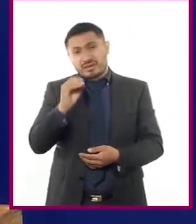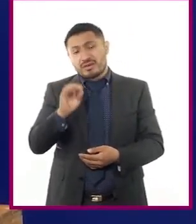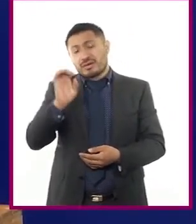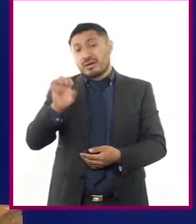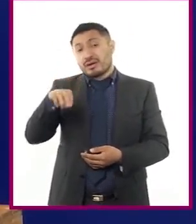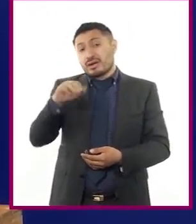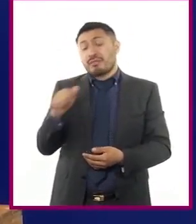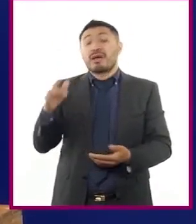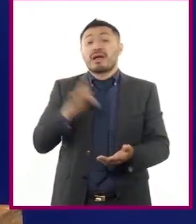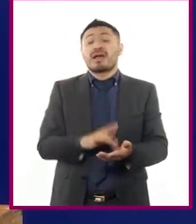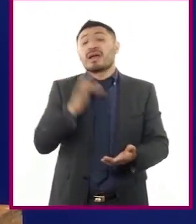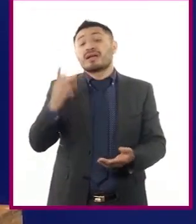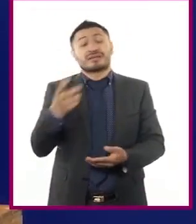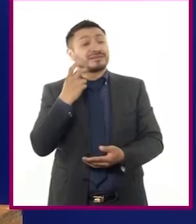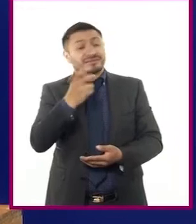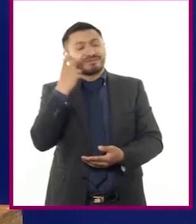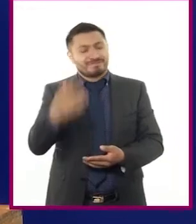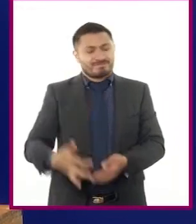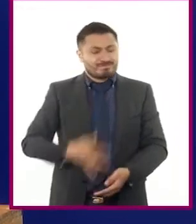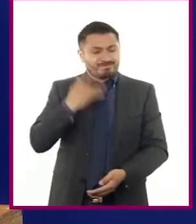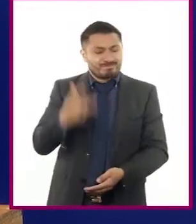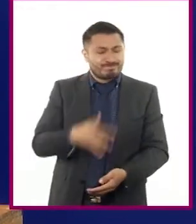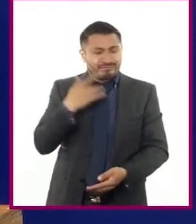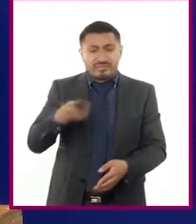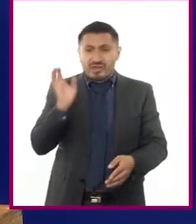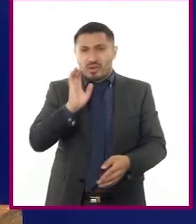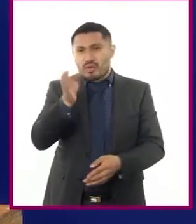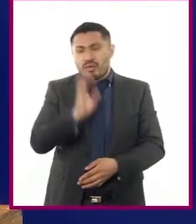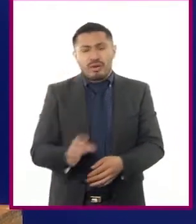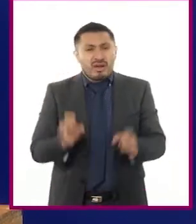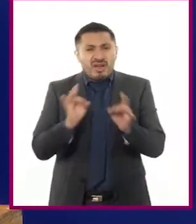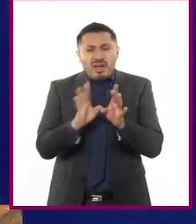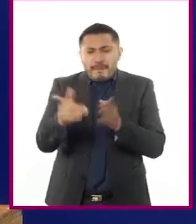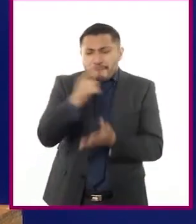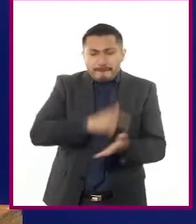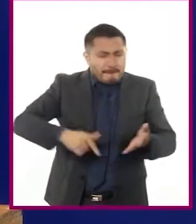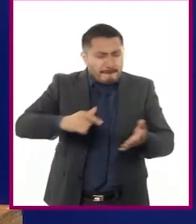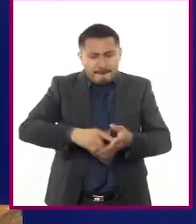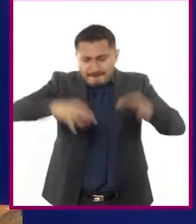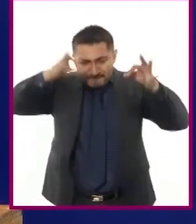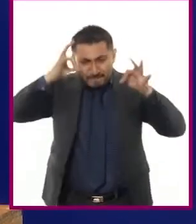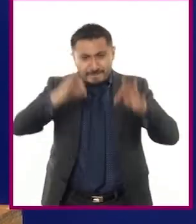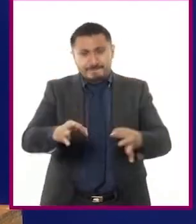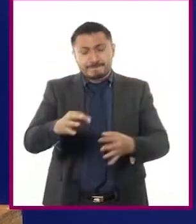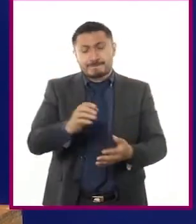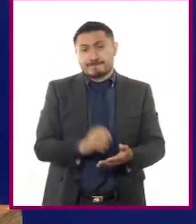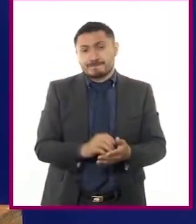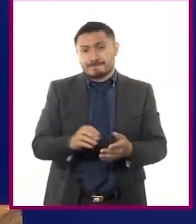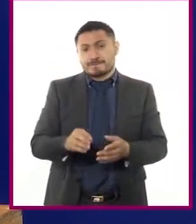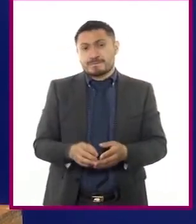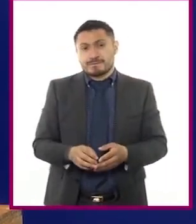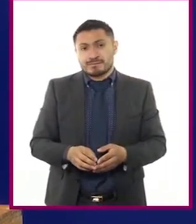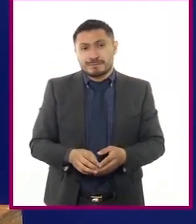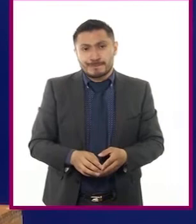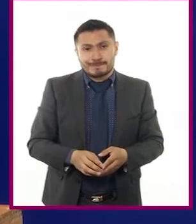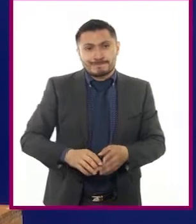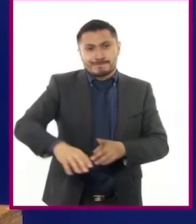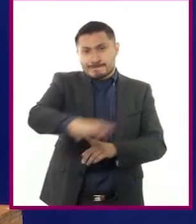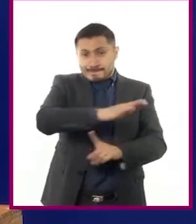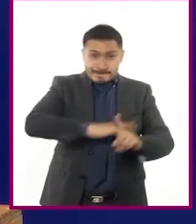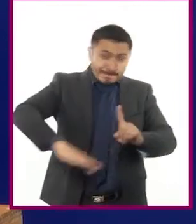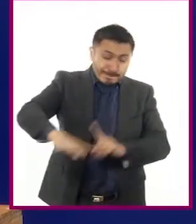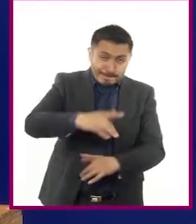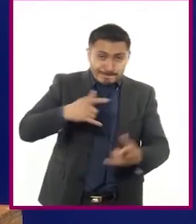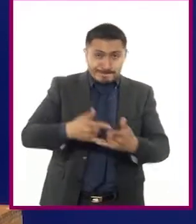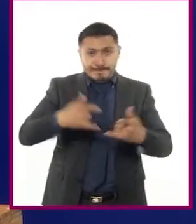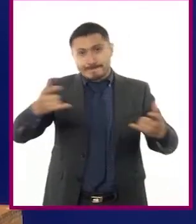un impulso creativo que brota en un momento y lugar determinados. Tanto el contexto histórico y social como